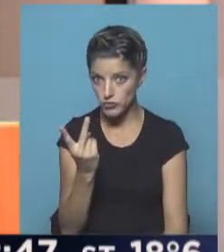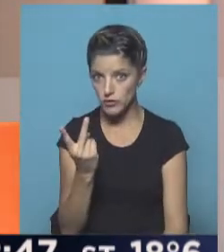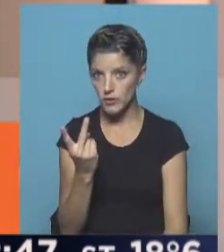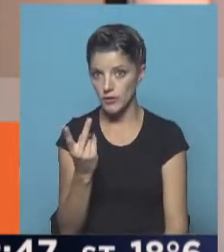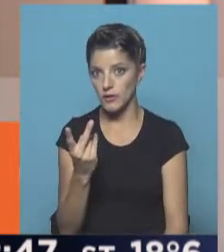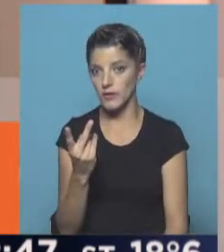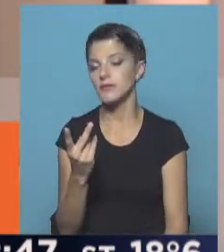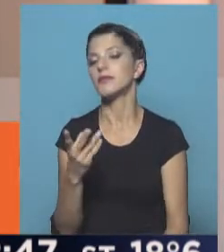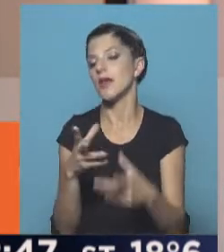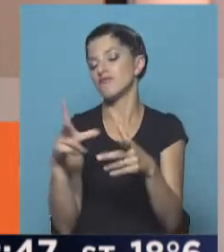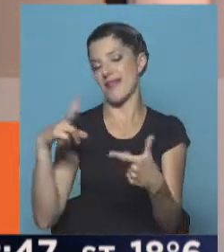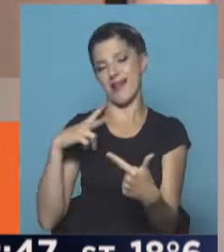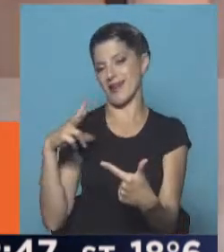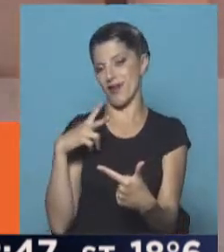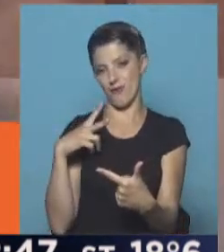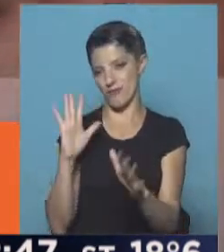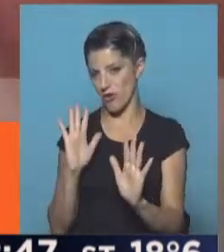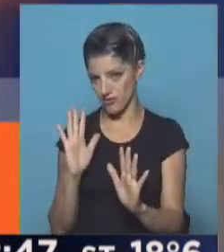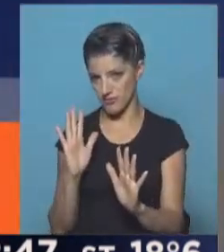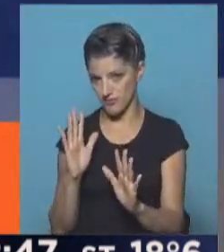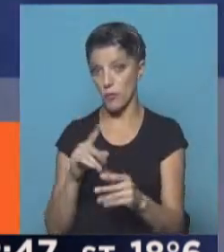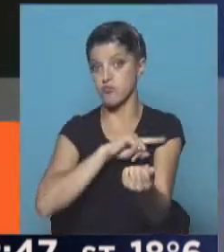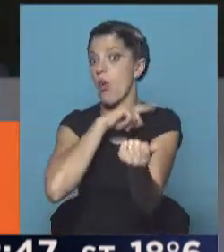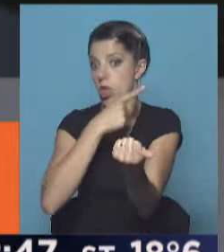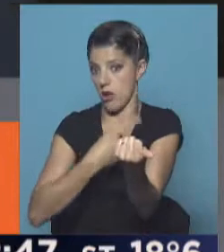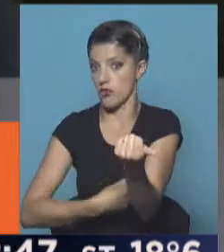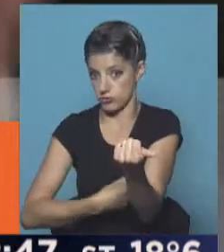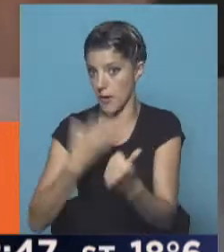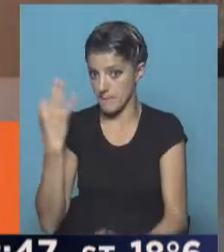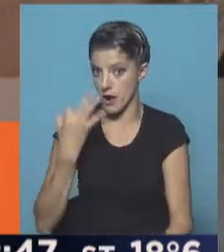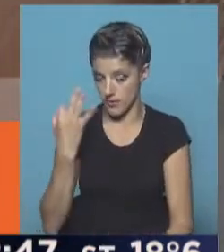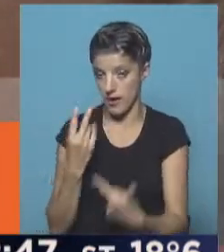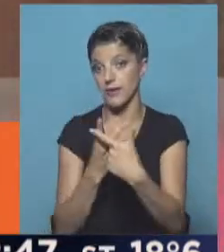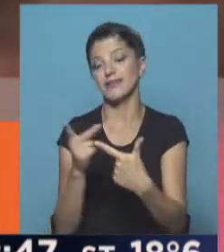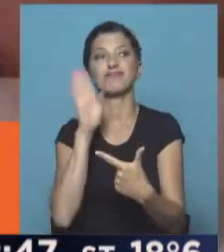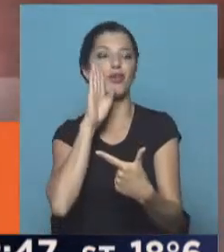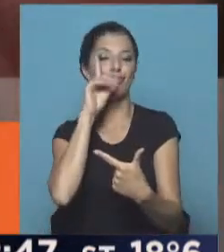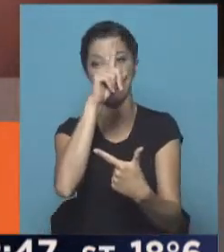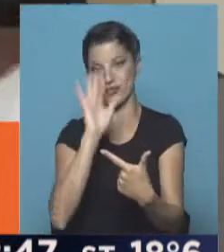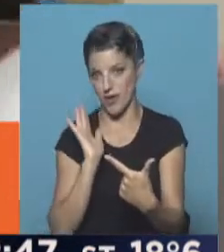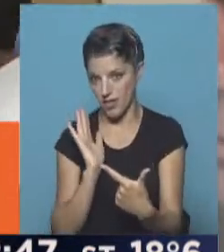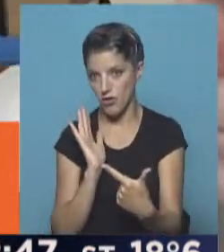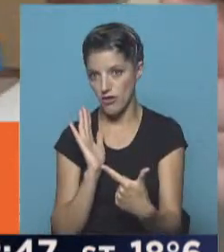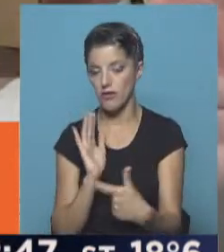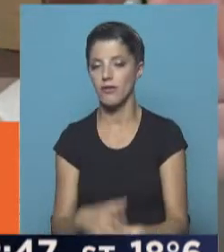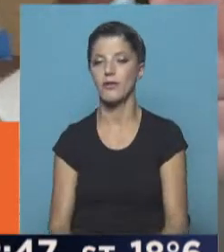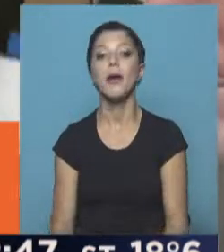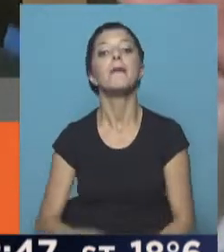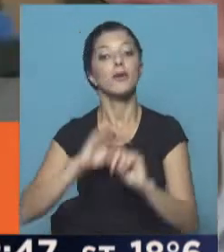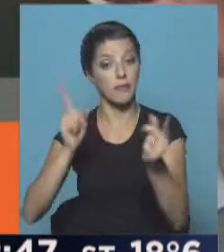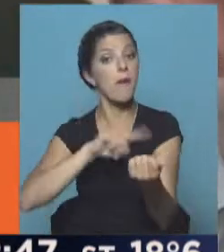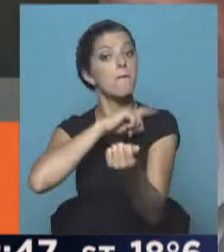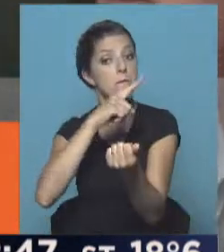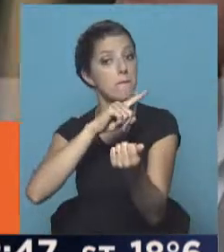clase rica, a una clase millonaria, muy poderosa económicamente, nada menos que la de Estados Unidos, estamos hablando, y con mucho poder